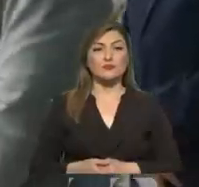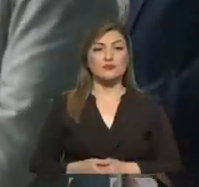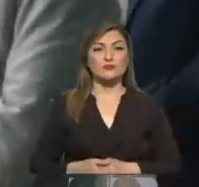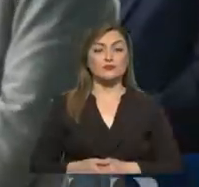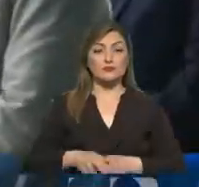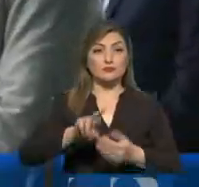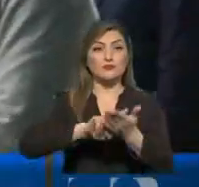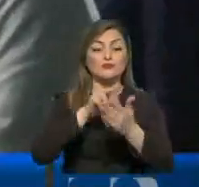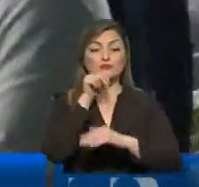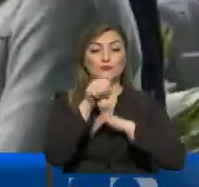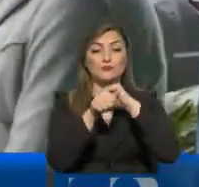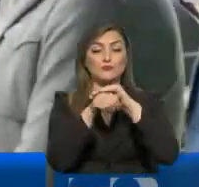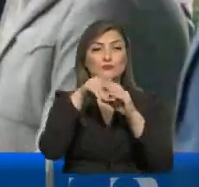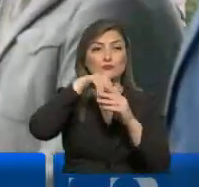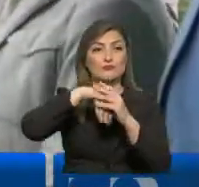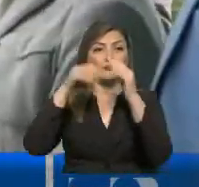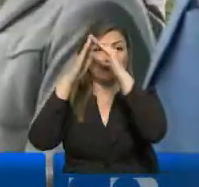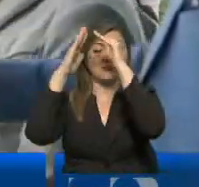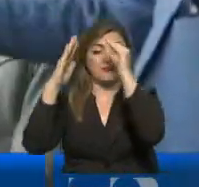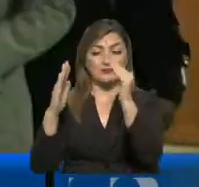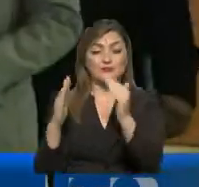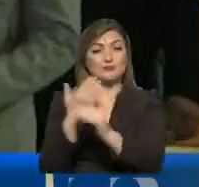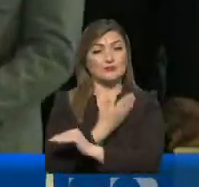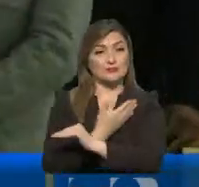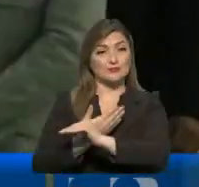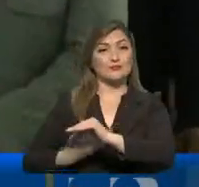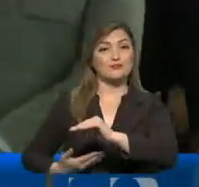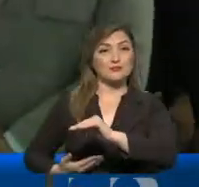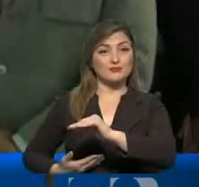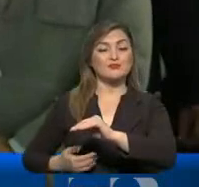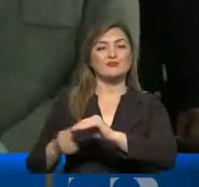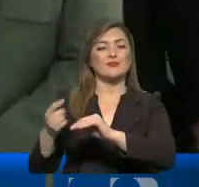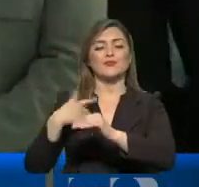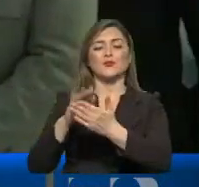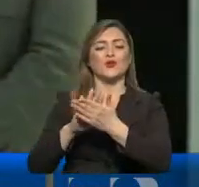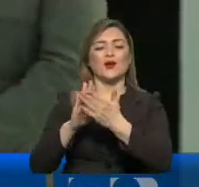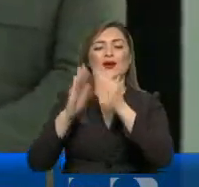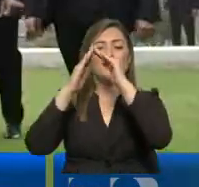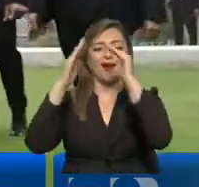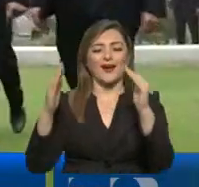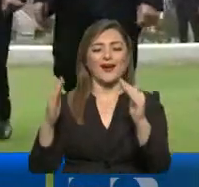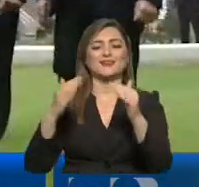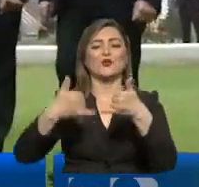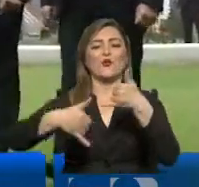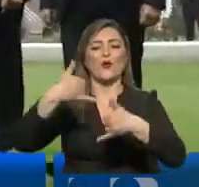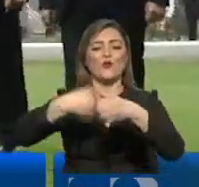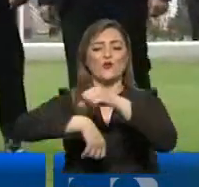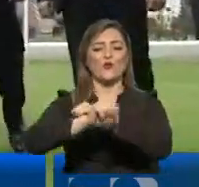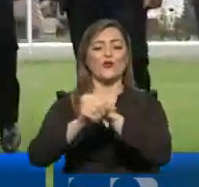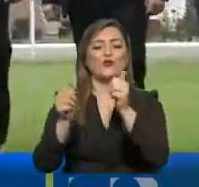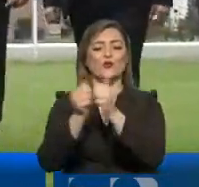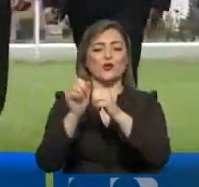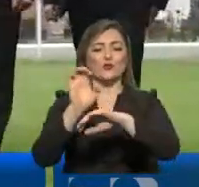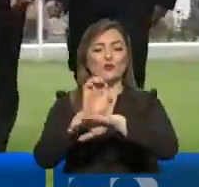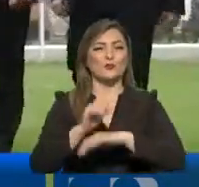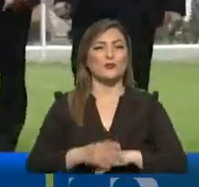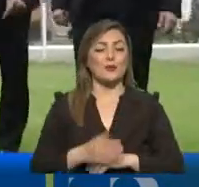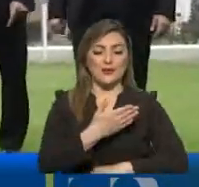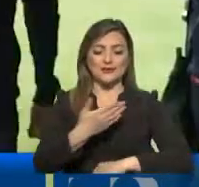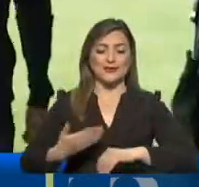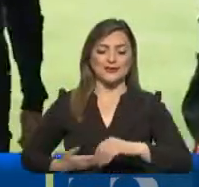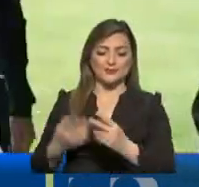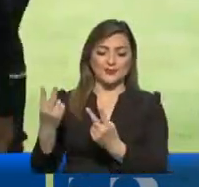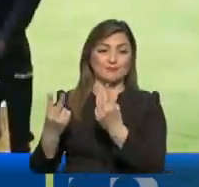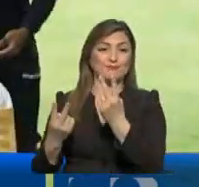Una reunión privada al interior de la Casa de la Selección Ecuatoriana de Fútbol marcó el primer acercamiento del presidente de la República, Guillermo Lasso, y